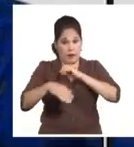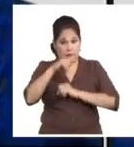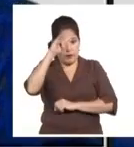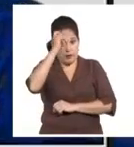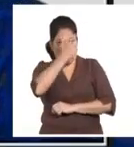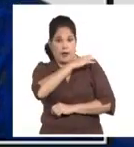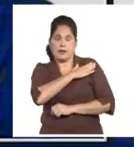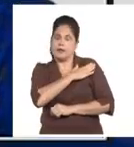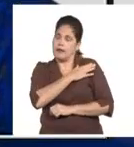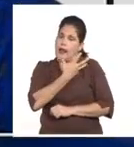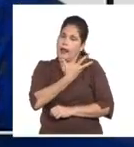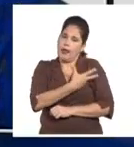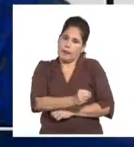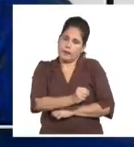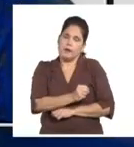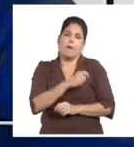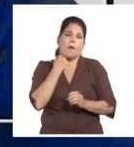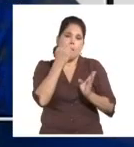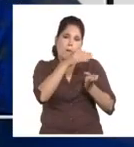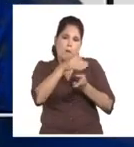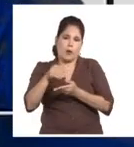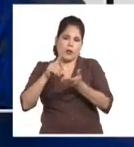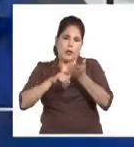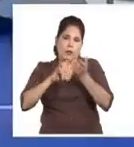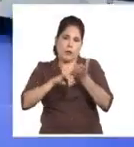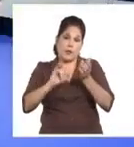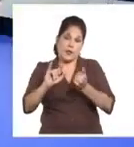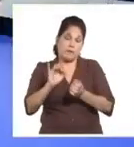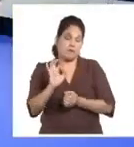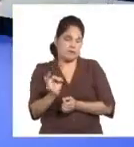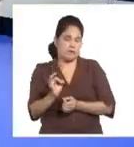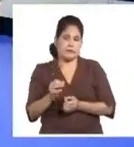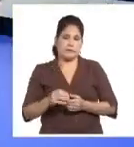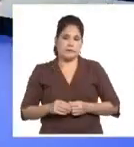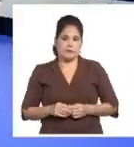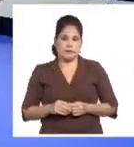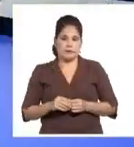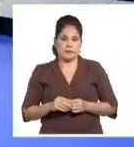organización que lamentó la pérdida del maestro de juventudes, pilar de nuestra cultura cubana.